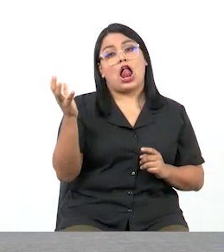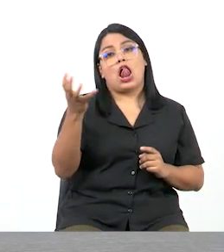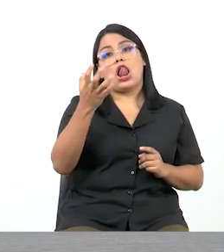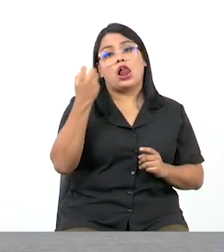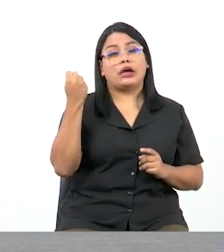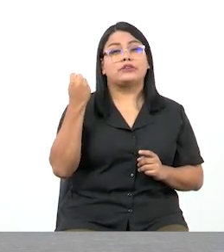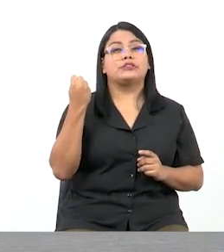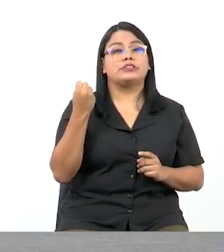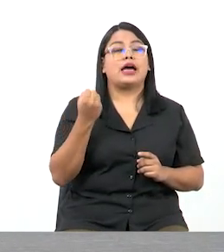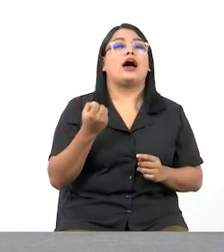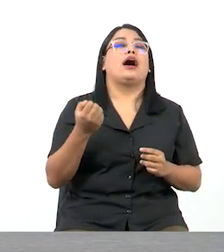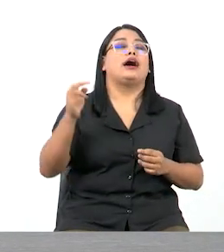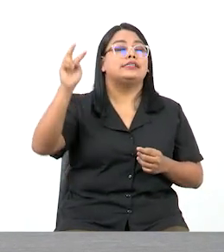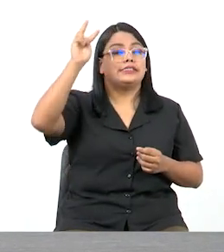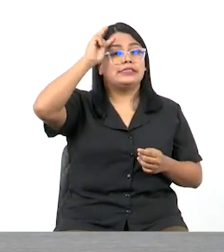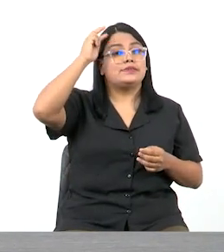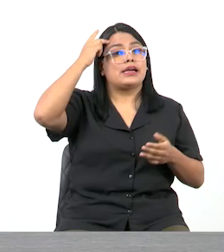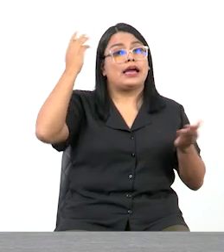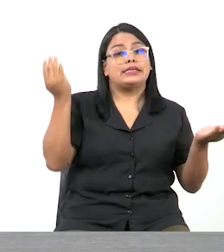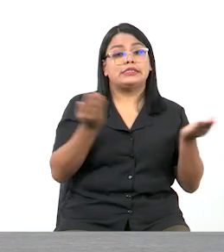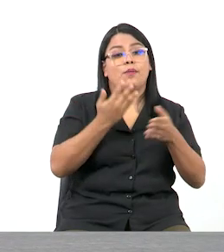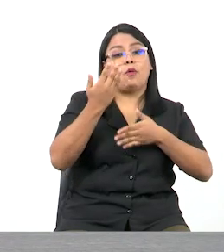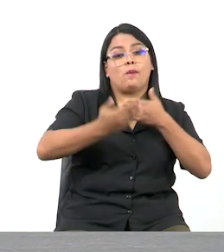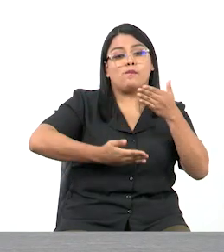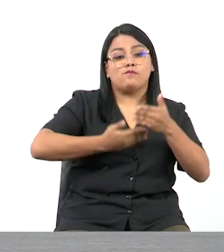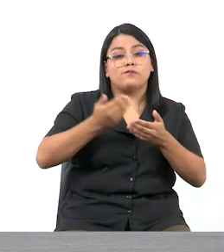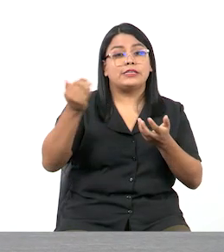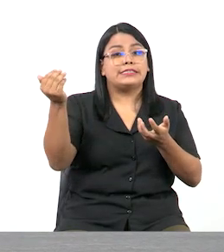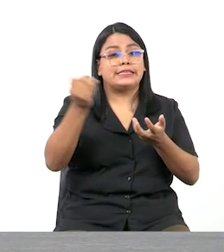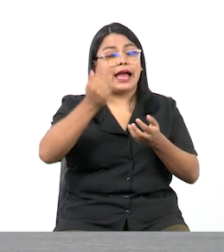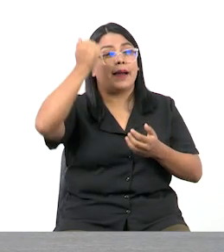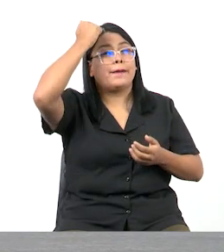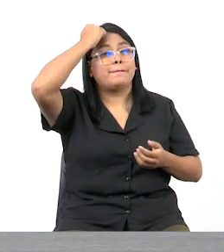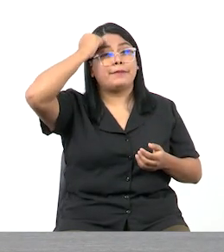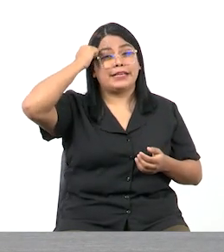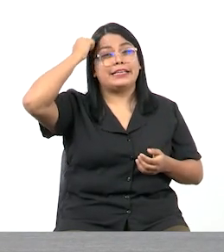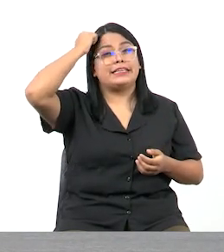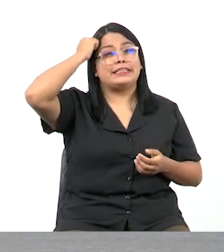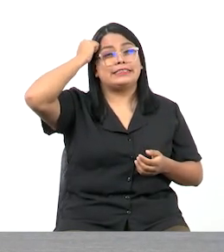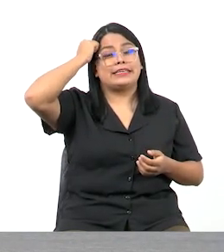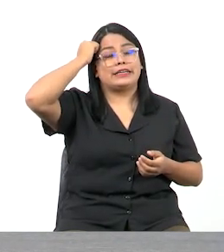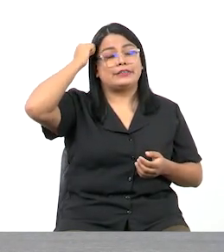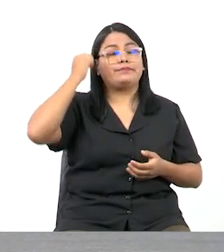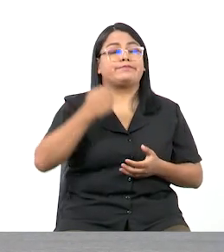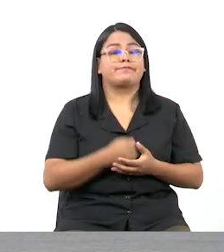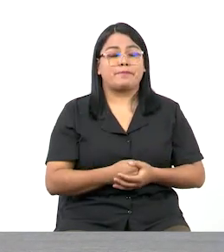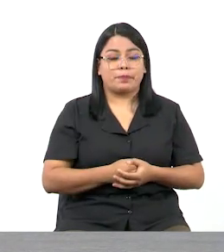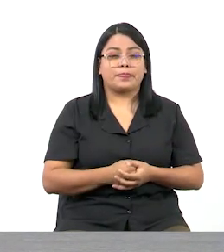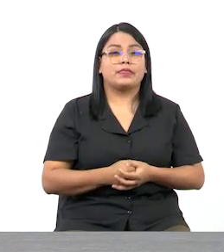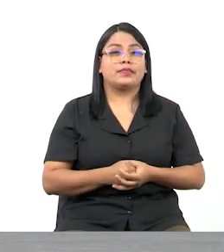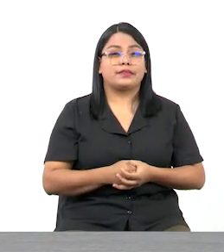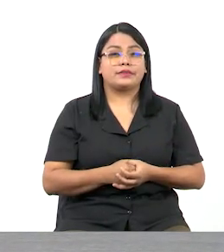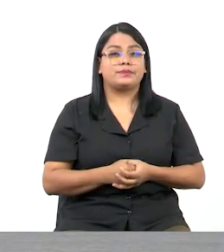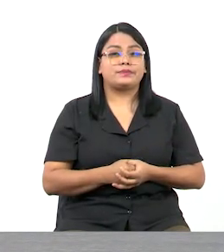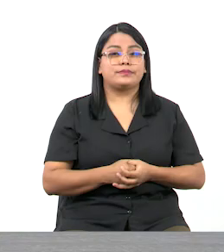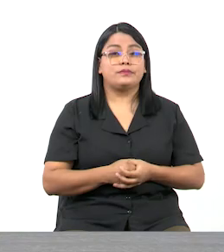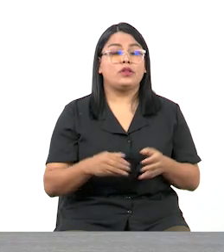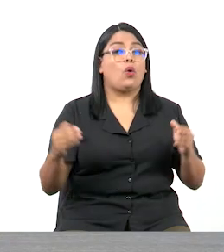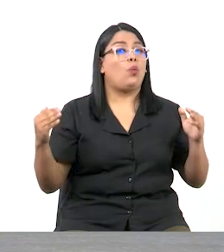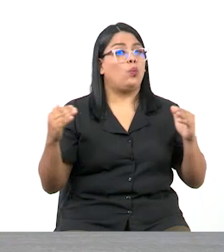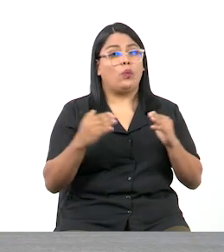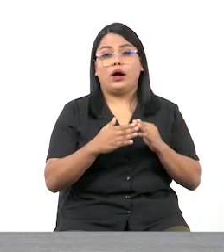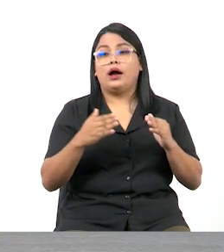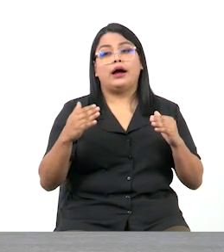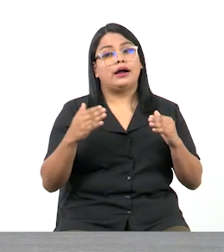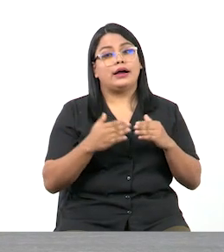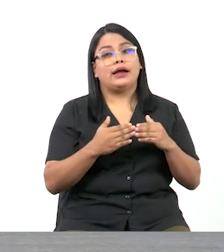quiere decir que estamos haciendo un proceso de enseñanza-aprendizaje explícito, y